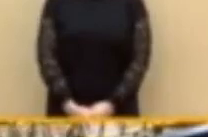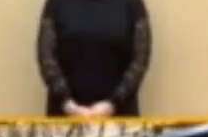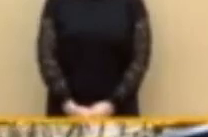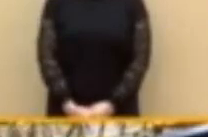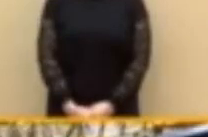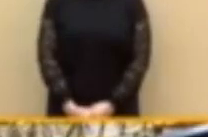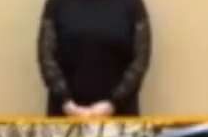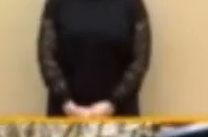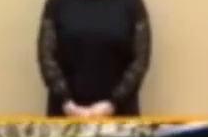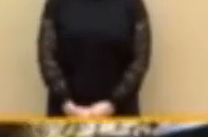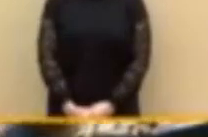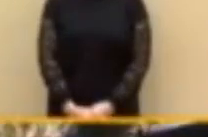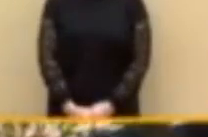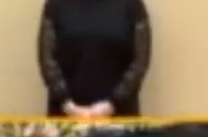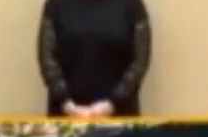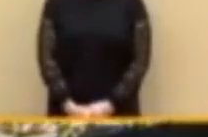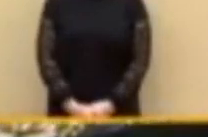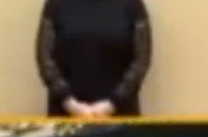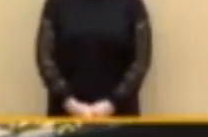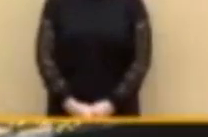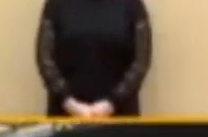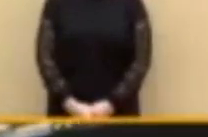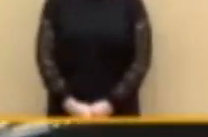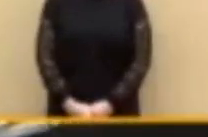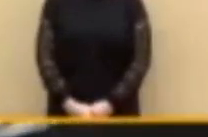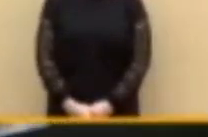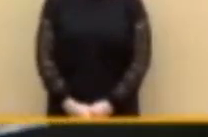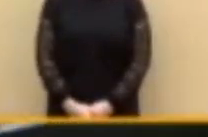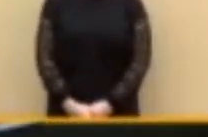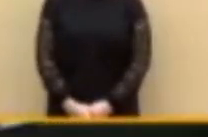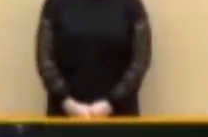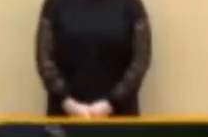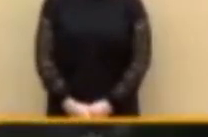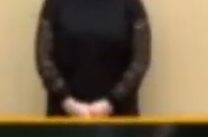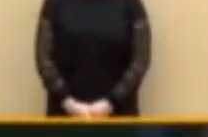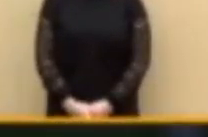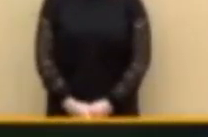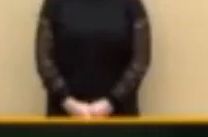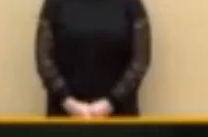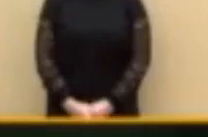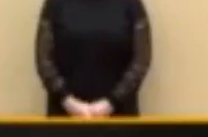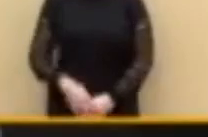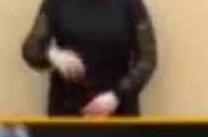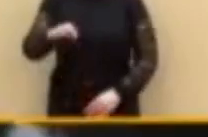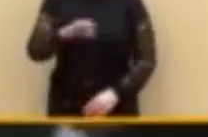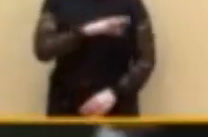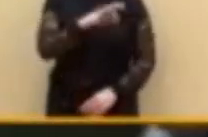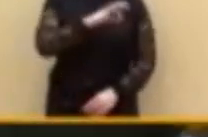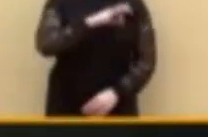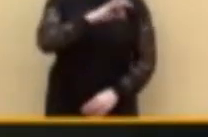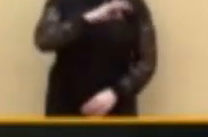desprecio a semejantes personajes que no merecen el más mínimo respeto ni consideración